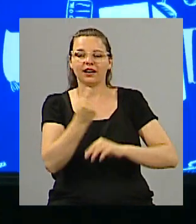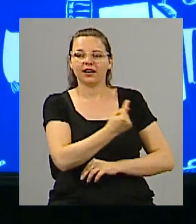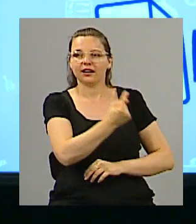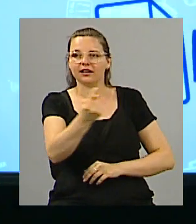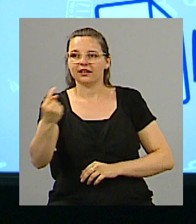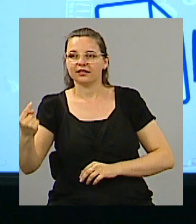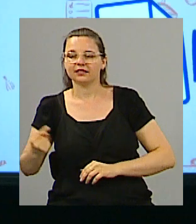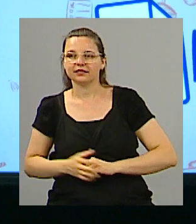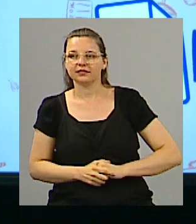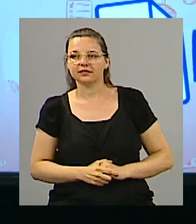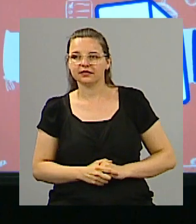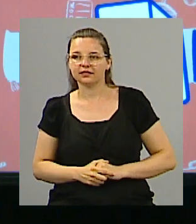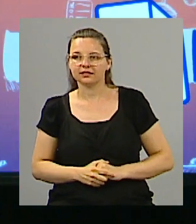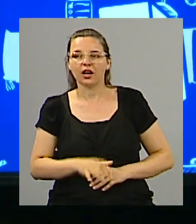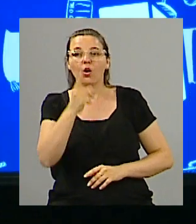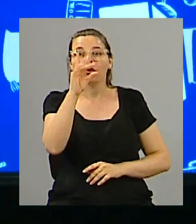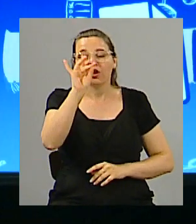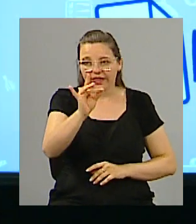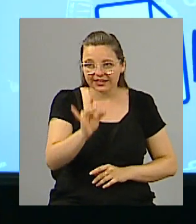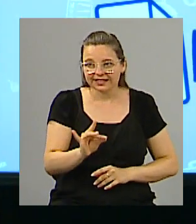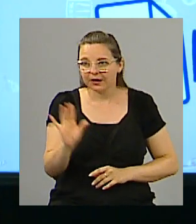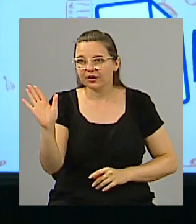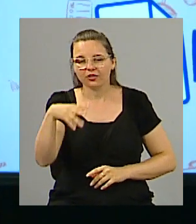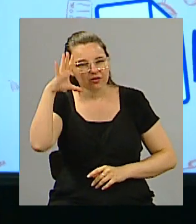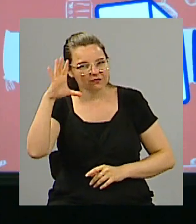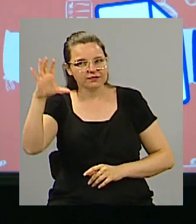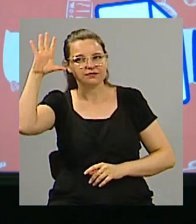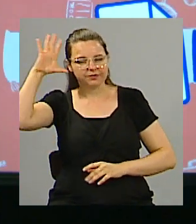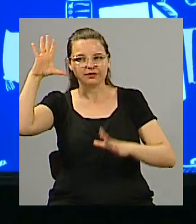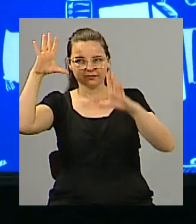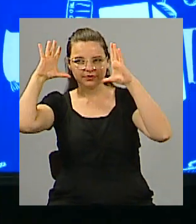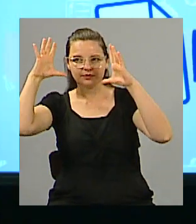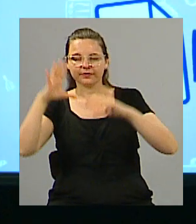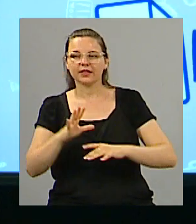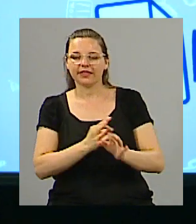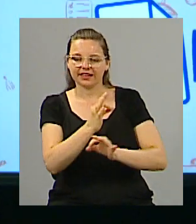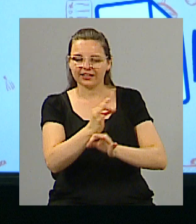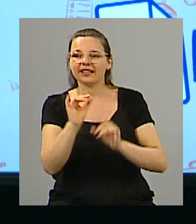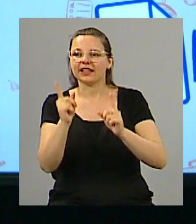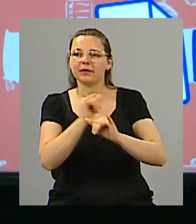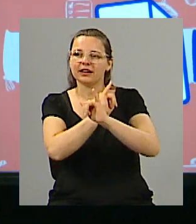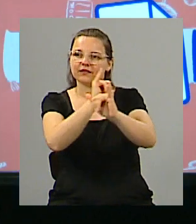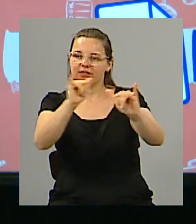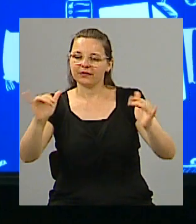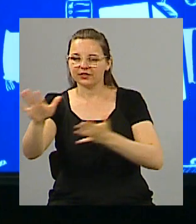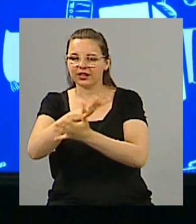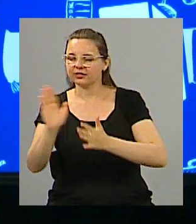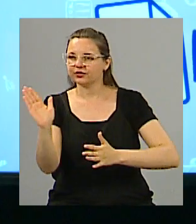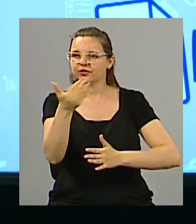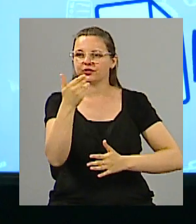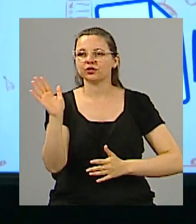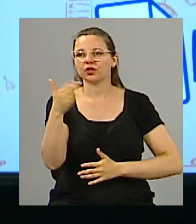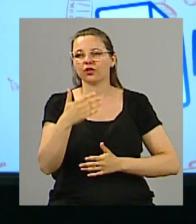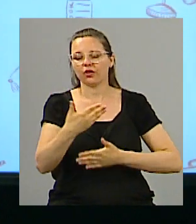de diciembre y cada día también podamos concientizar más desde la educación y brindar más información a la sociedad para que podamos